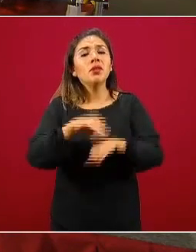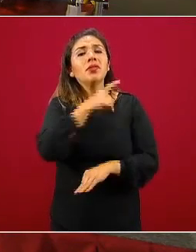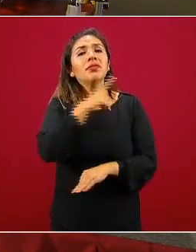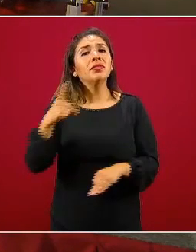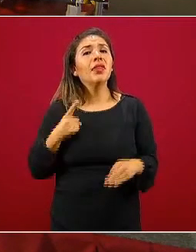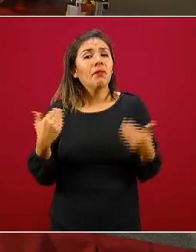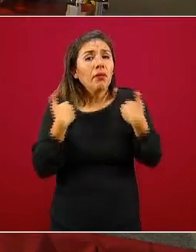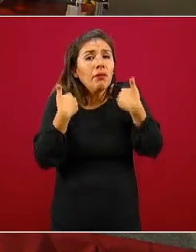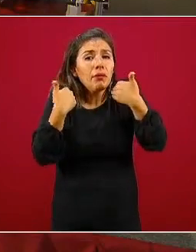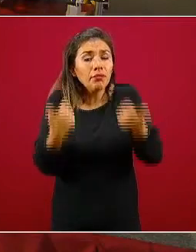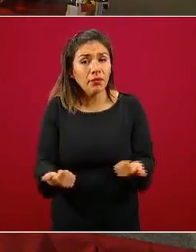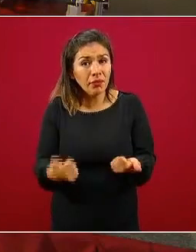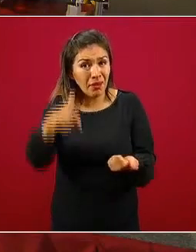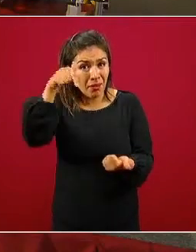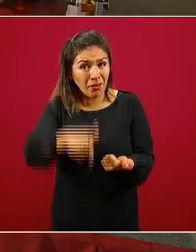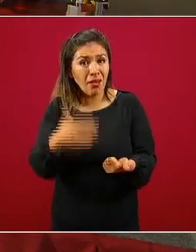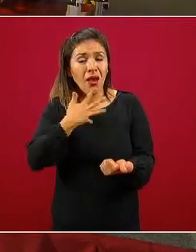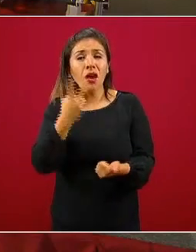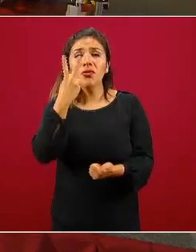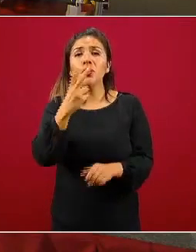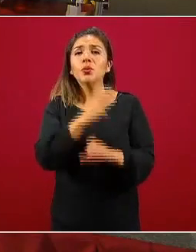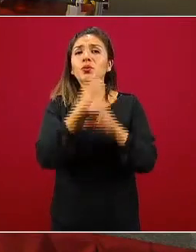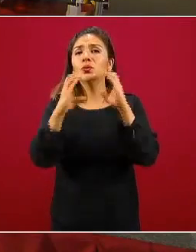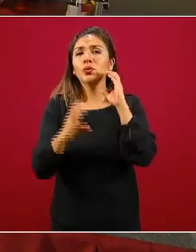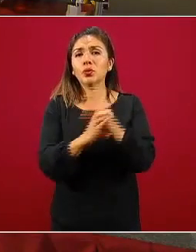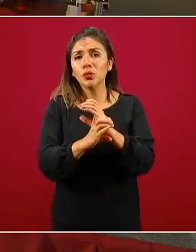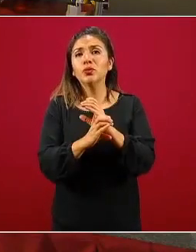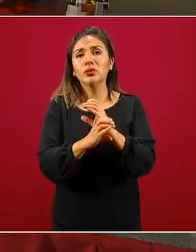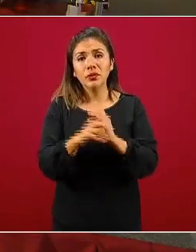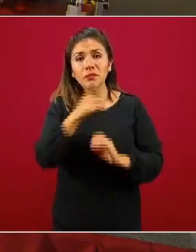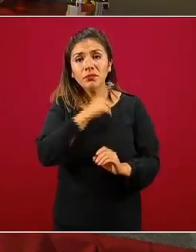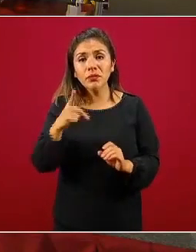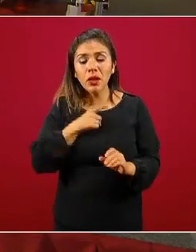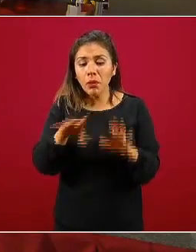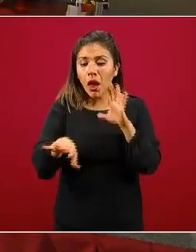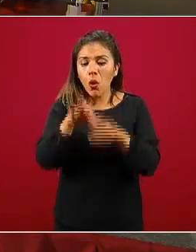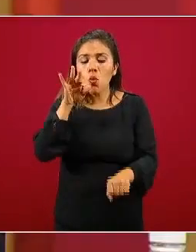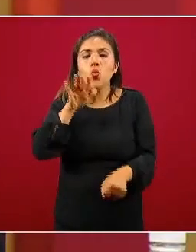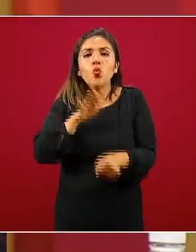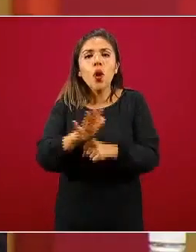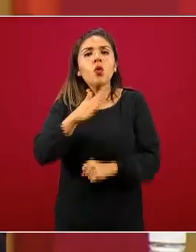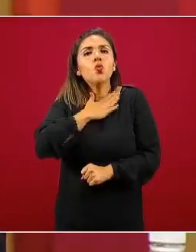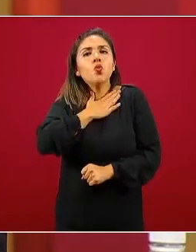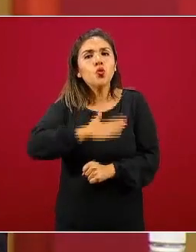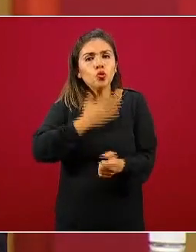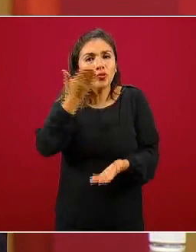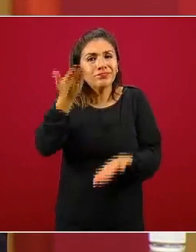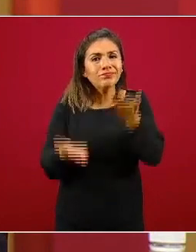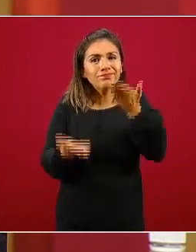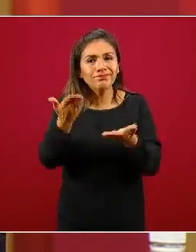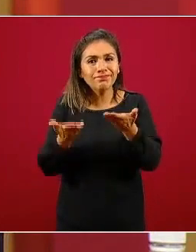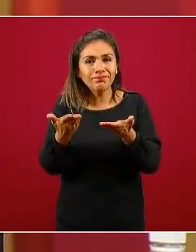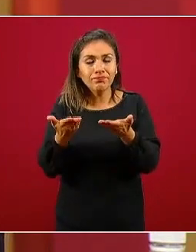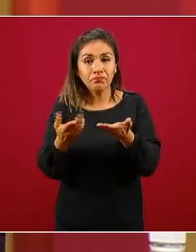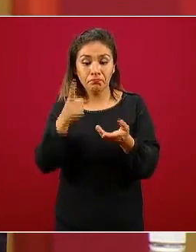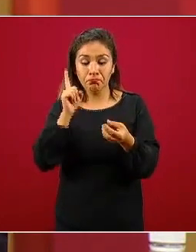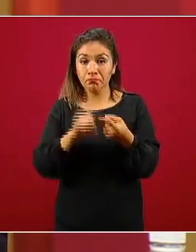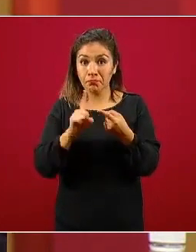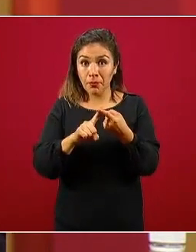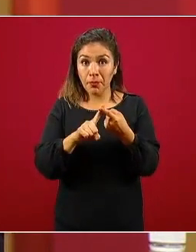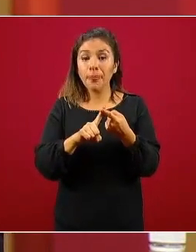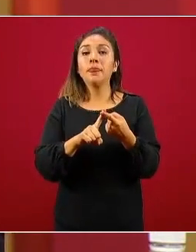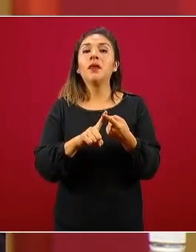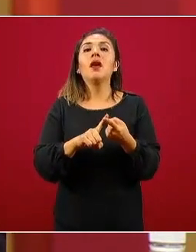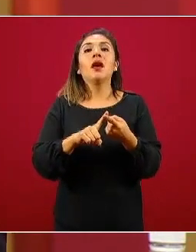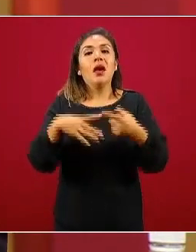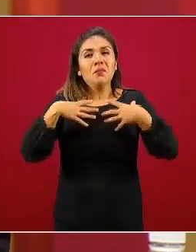conciencia de que aquí hay dos elementos por encontrar un justo balance. Por un lado, el controlar la epidemia, tener